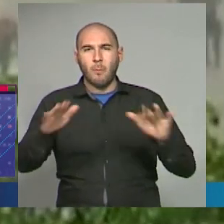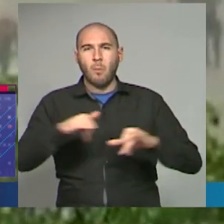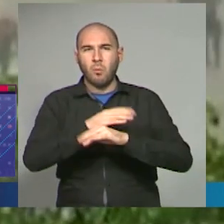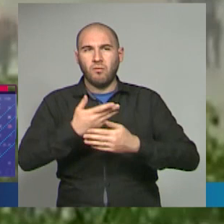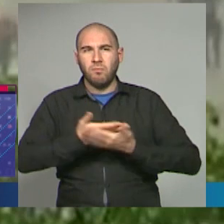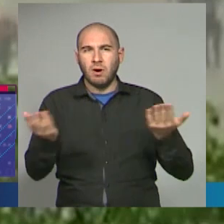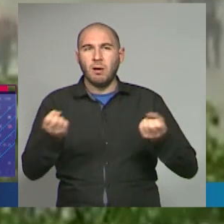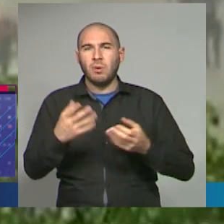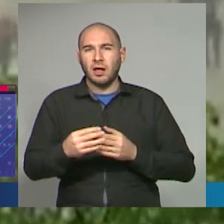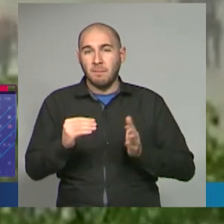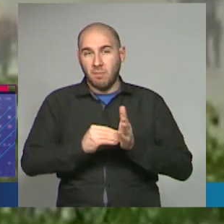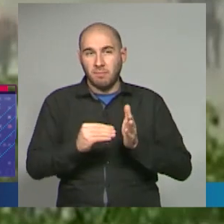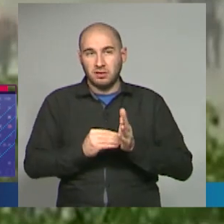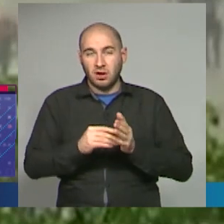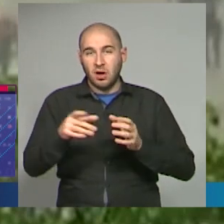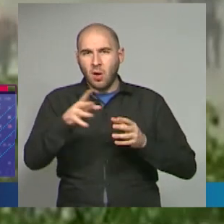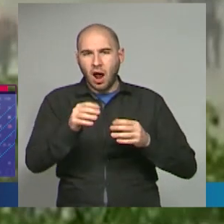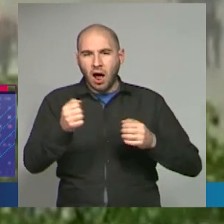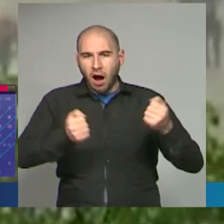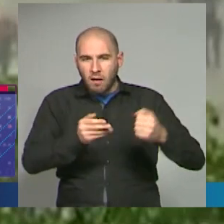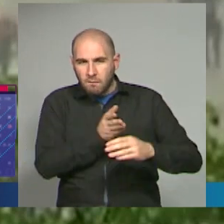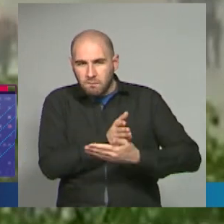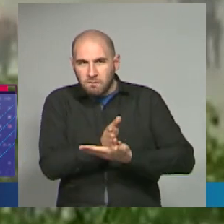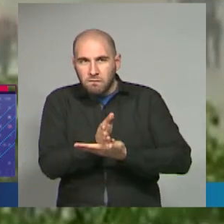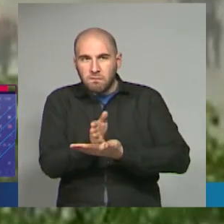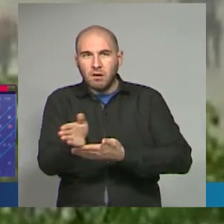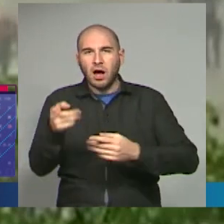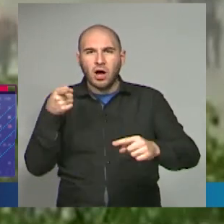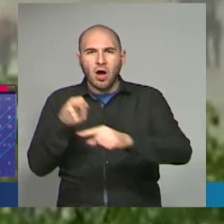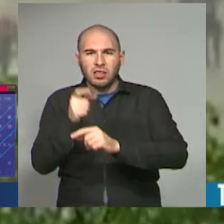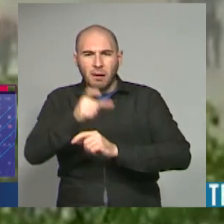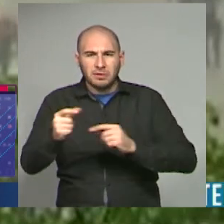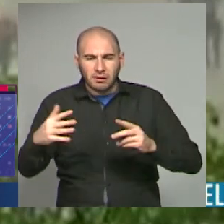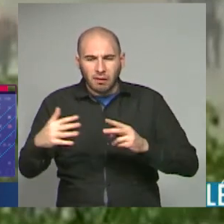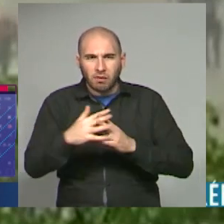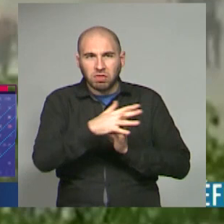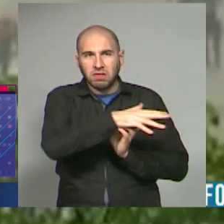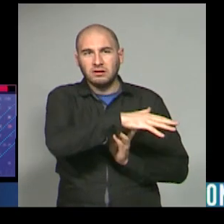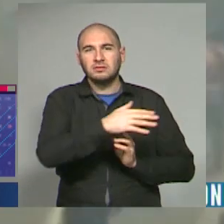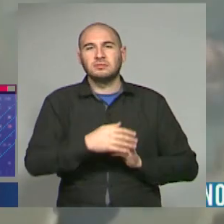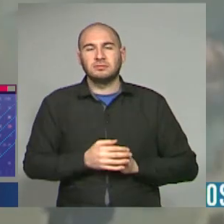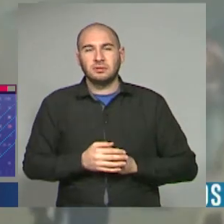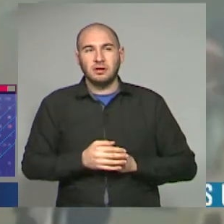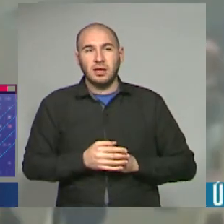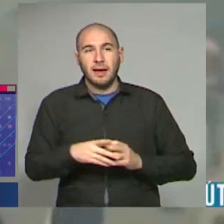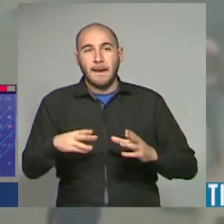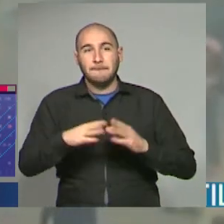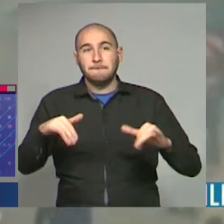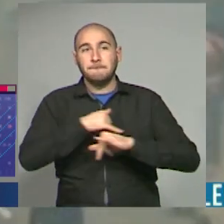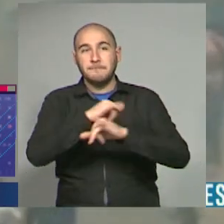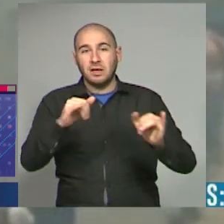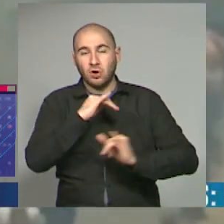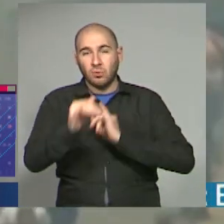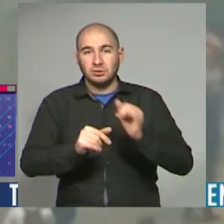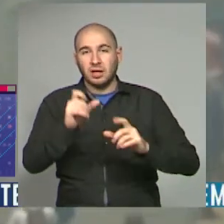mundo porque en determinado momento estos tanques deciden ir contra los propios manifestantes e incluso los medios se encargaron de decir